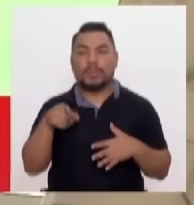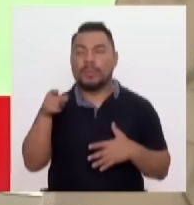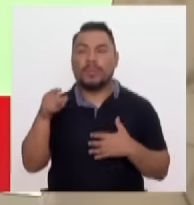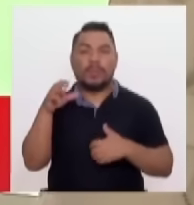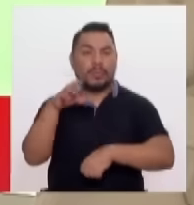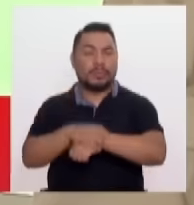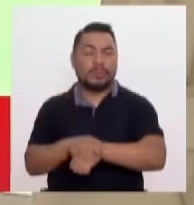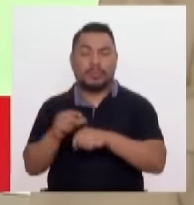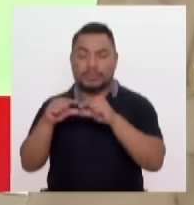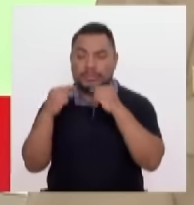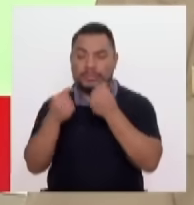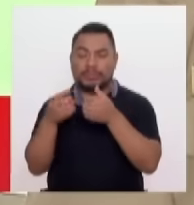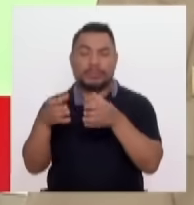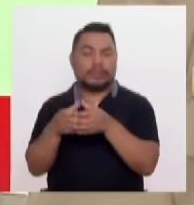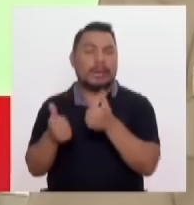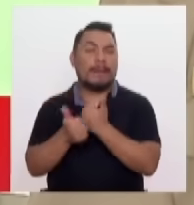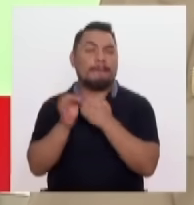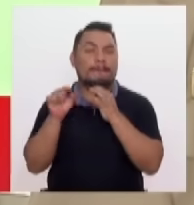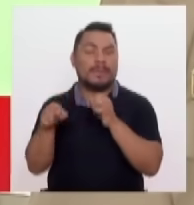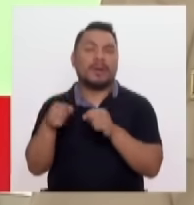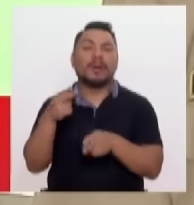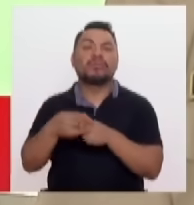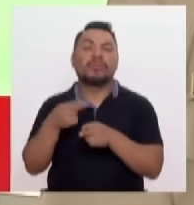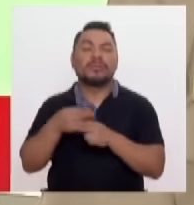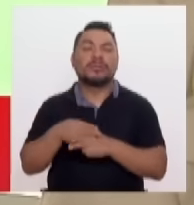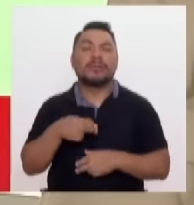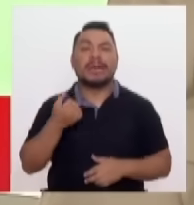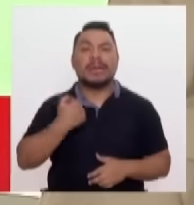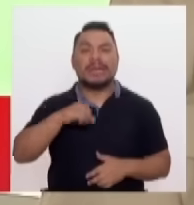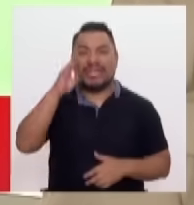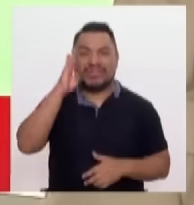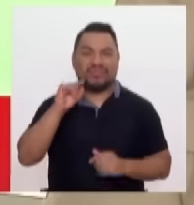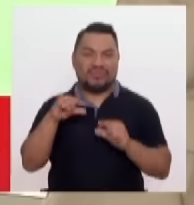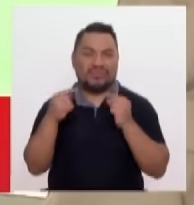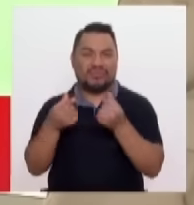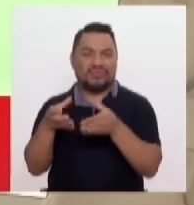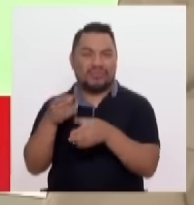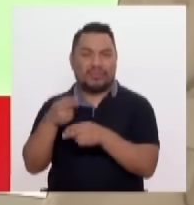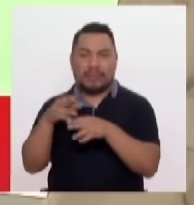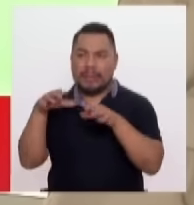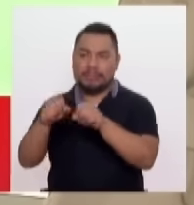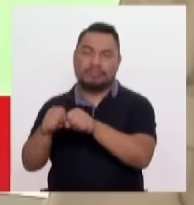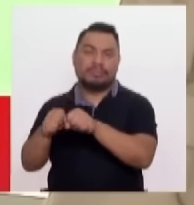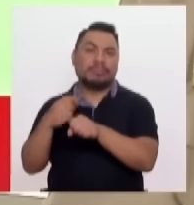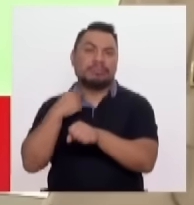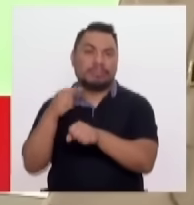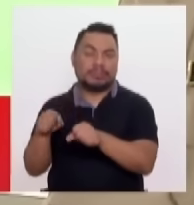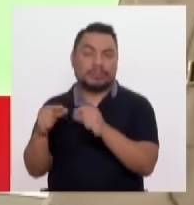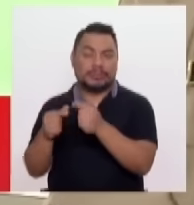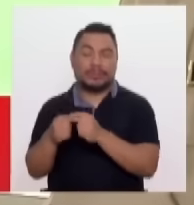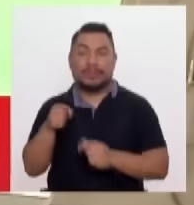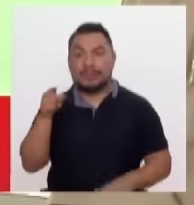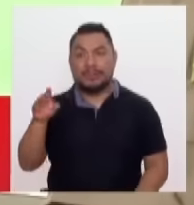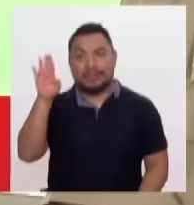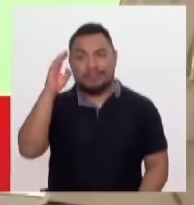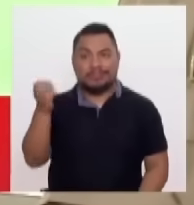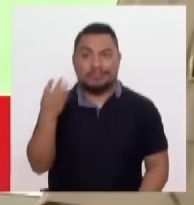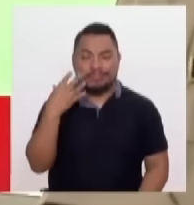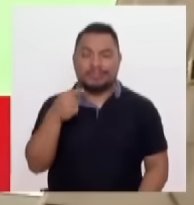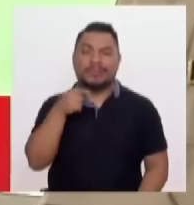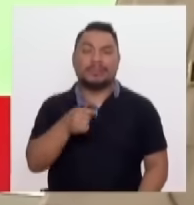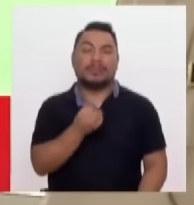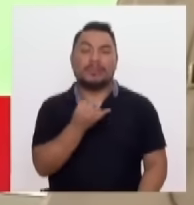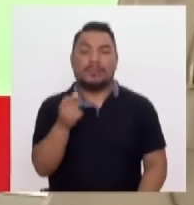la captura de los integrantes de esta banda criminal Hijos de Dios. Y lo que habíamos escuchado del general Arriola es que algunos de